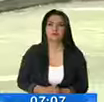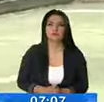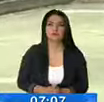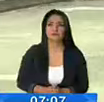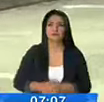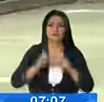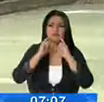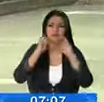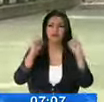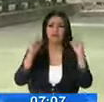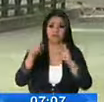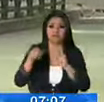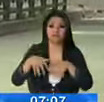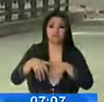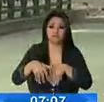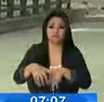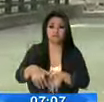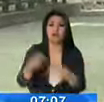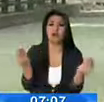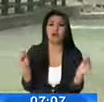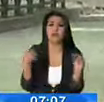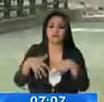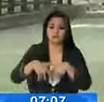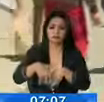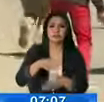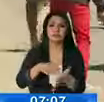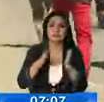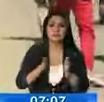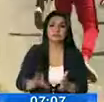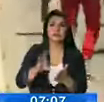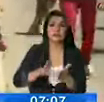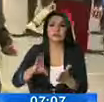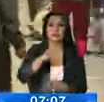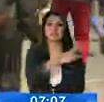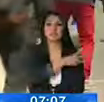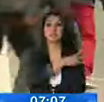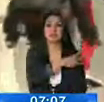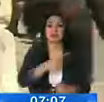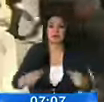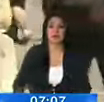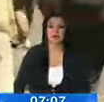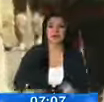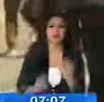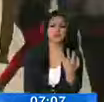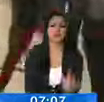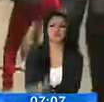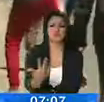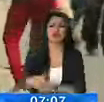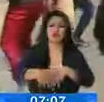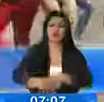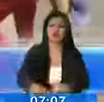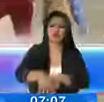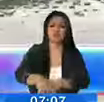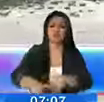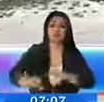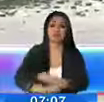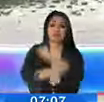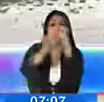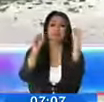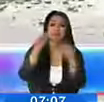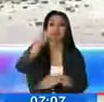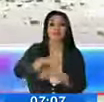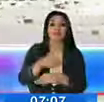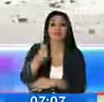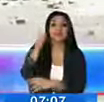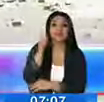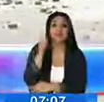Con quema de llantas y bajo consignas, los estudiantes del Colegio Mejía protestaron durante la mañana y tarde de este miércoles